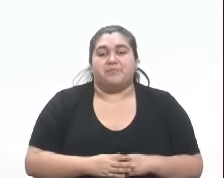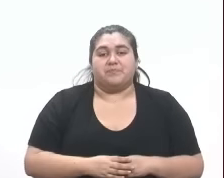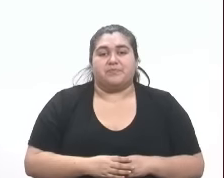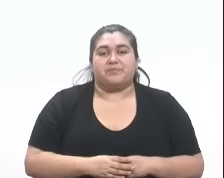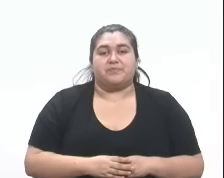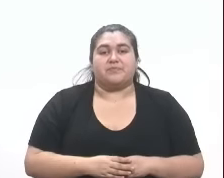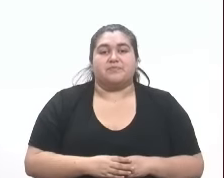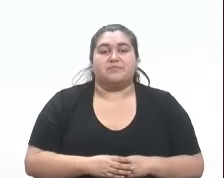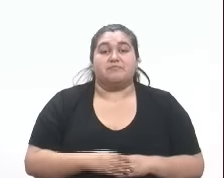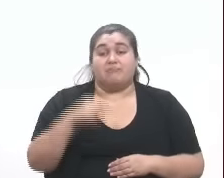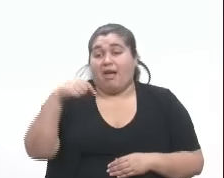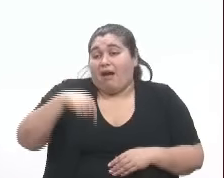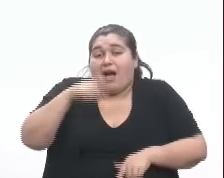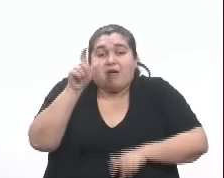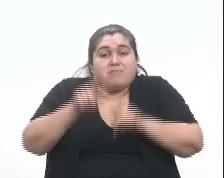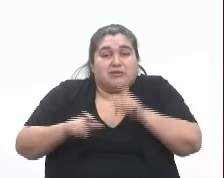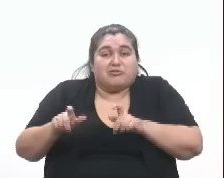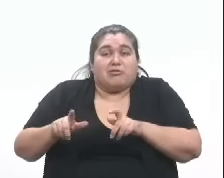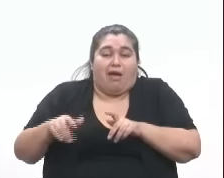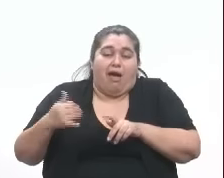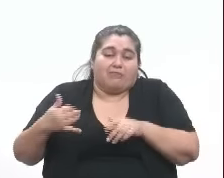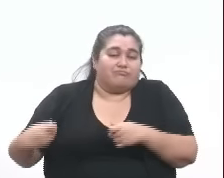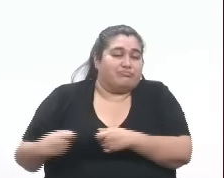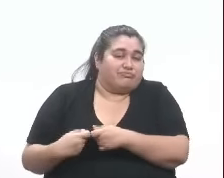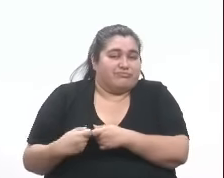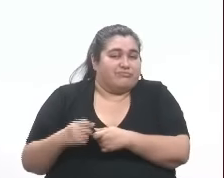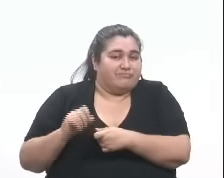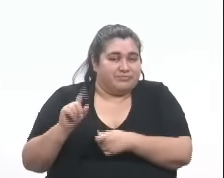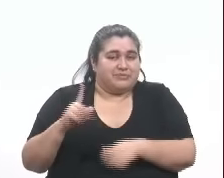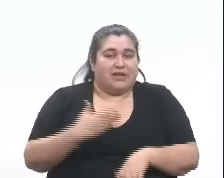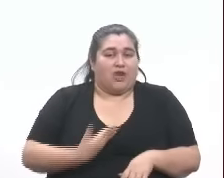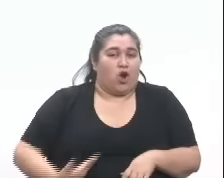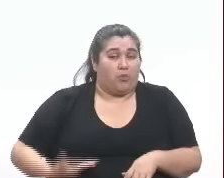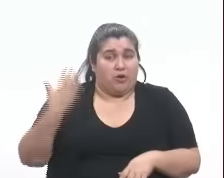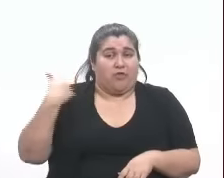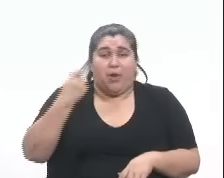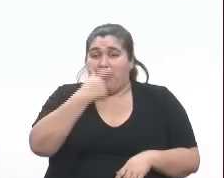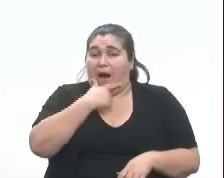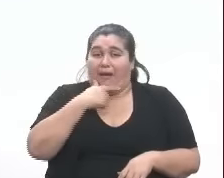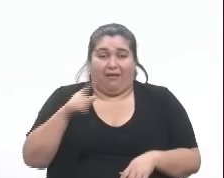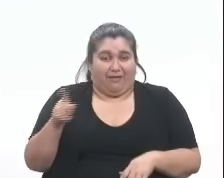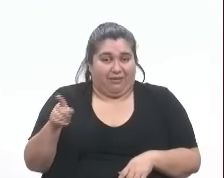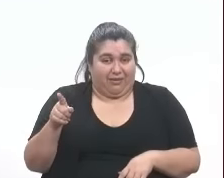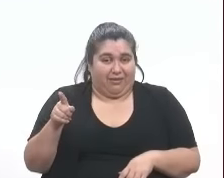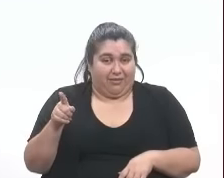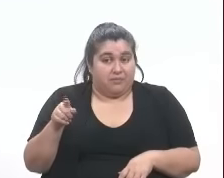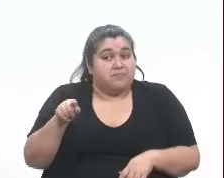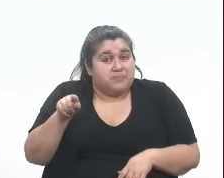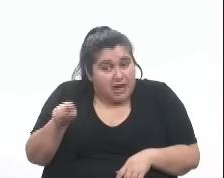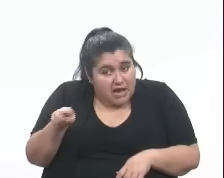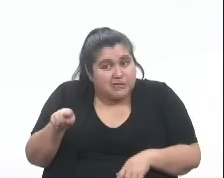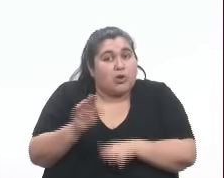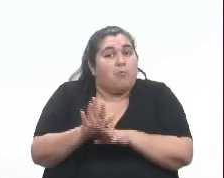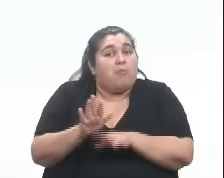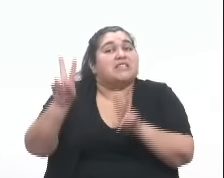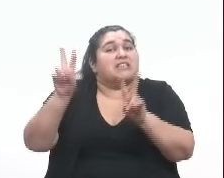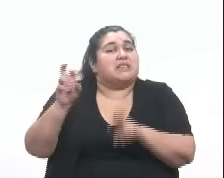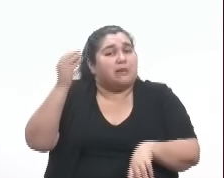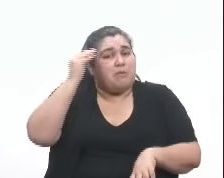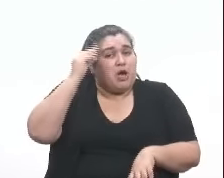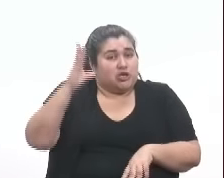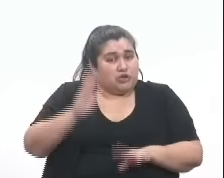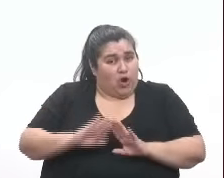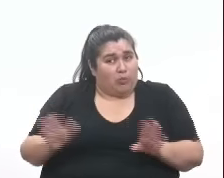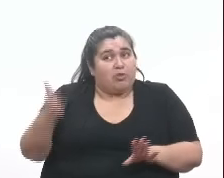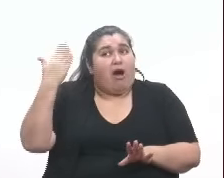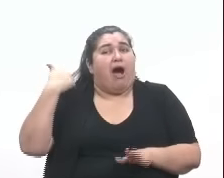Y acá hay gente que fue cómplice de ese gobierno, del gobierno de Macri. Esa parte se olvida. Se olvidan de explicar lo que fue el gobierno de